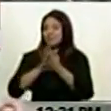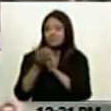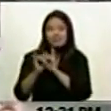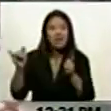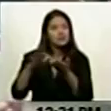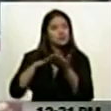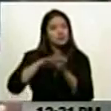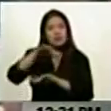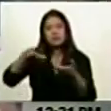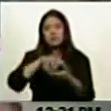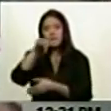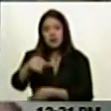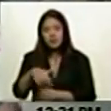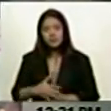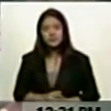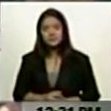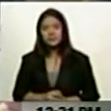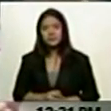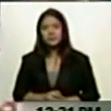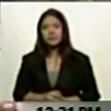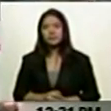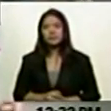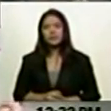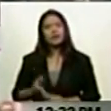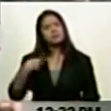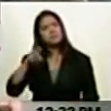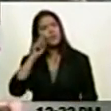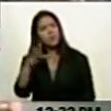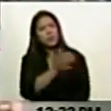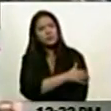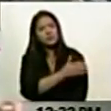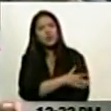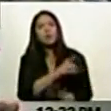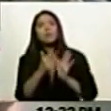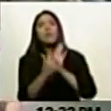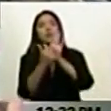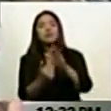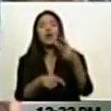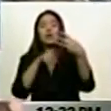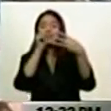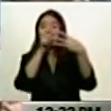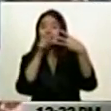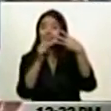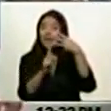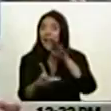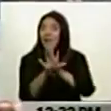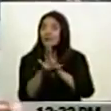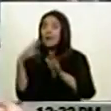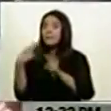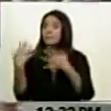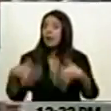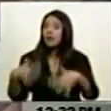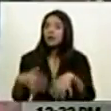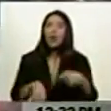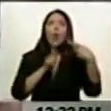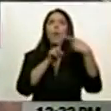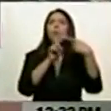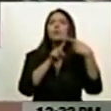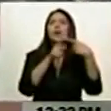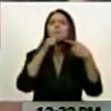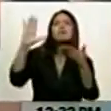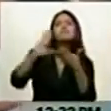emergencia. Hemos tenido una oposición que ha presentado 3 leyes muy peligrosas, una para quitarnos las